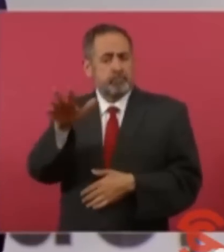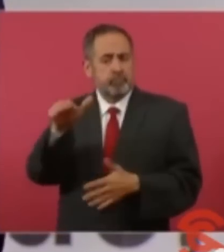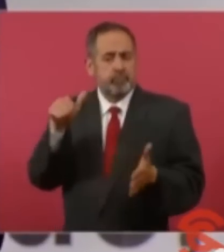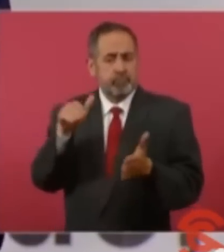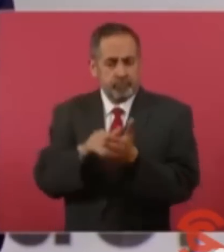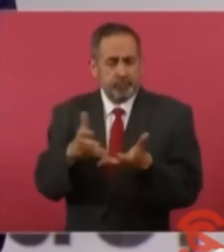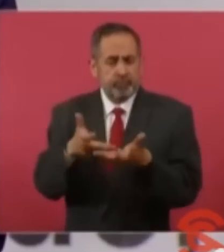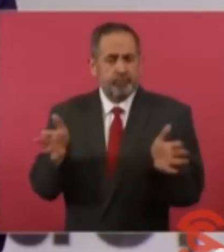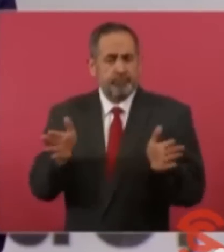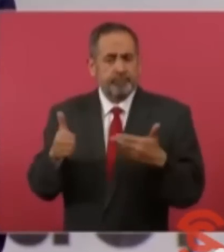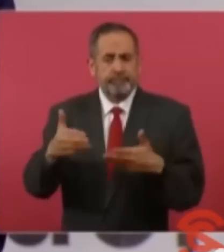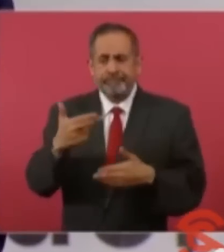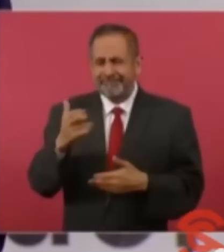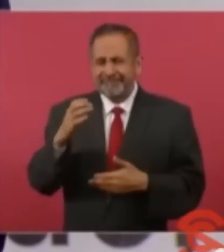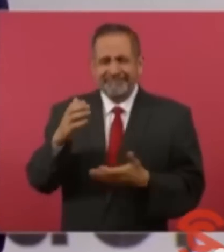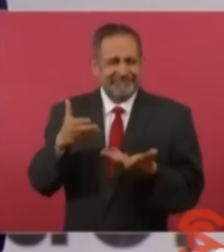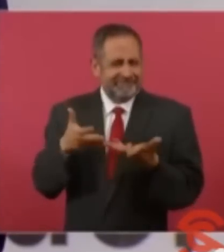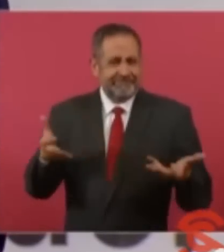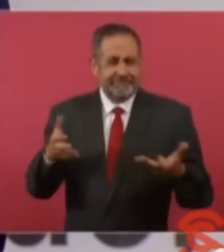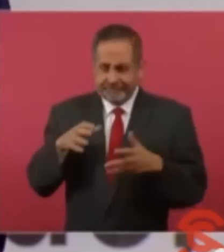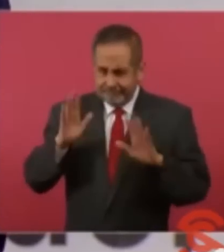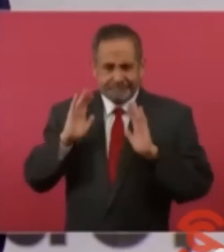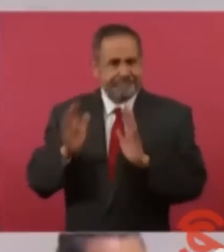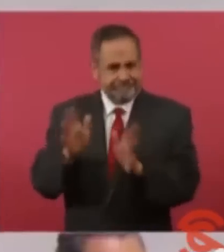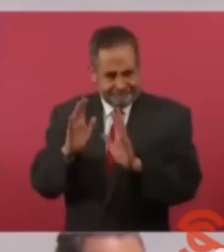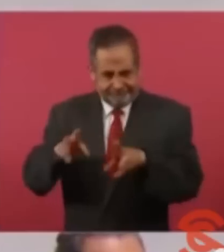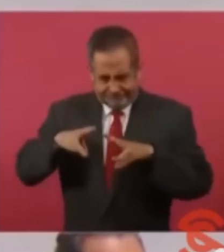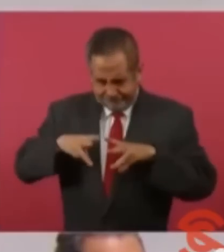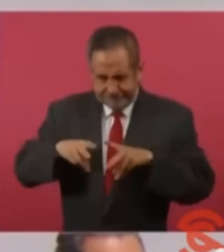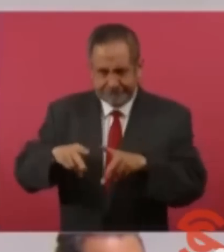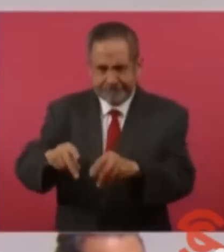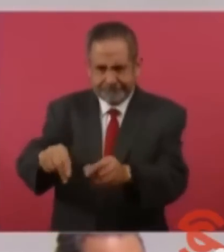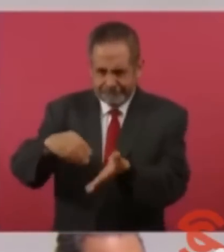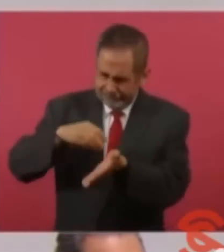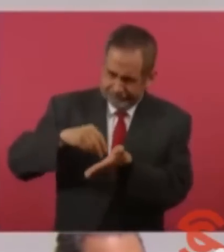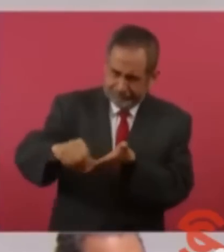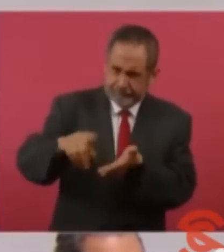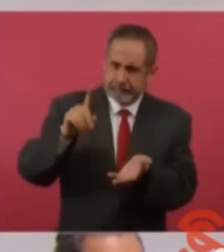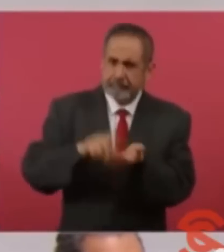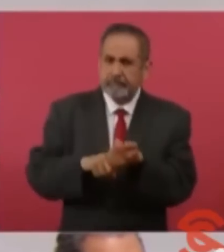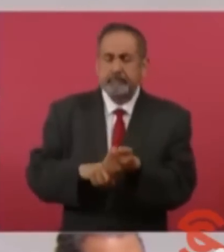1,118,000 hectáreas sembradas con